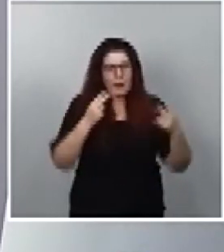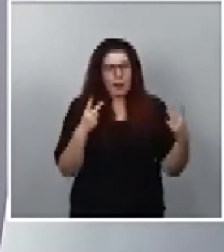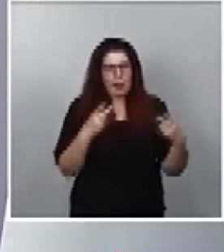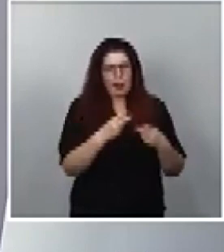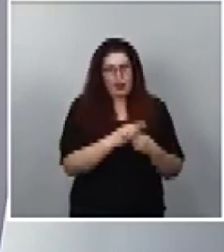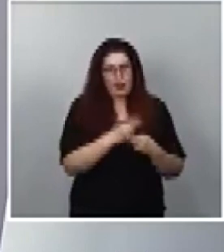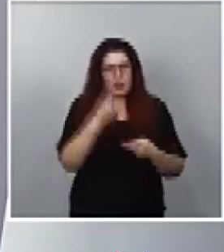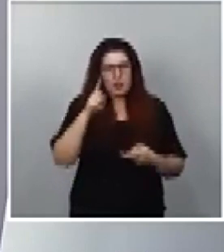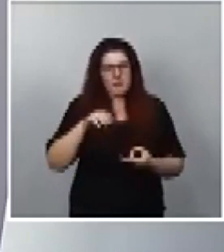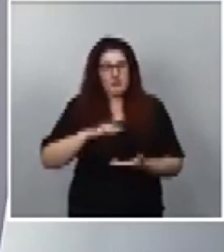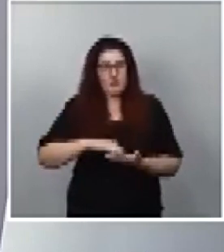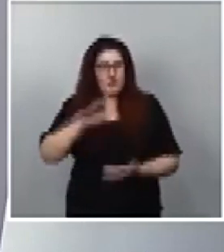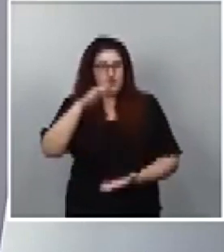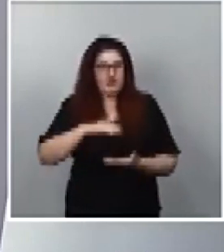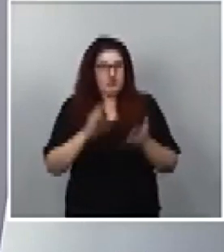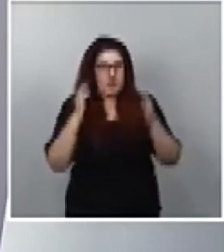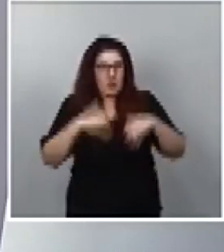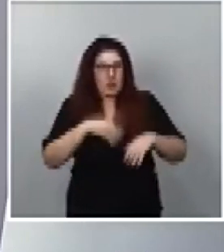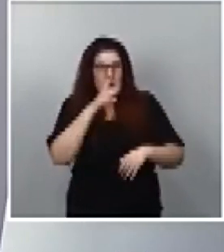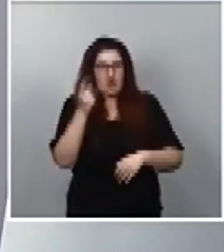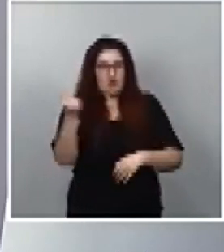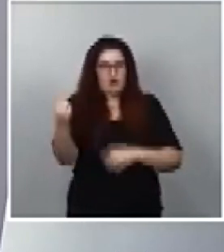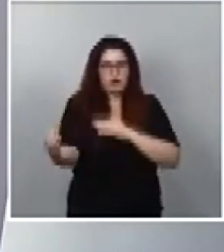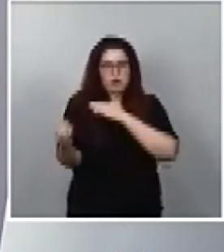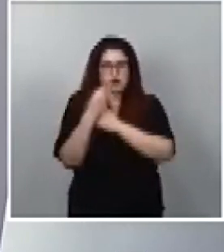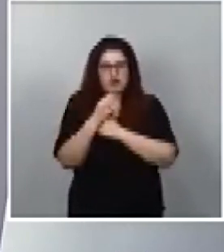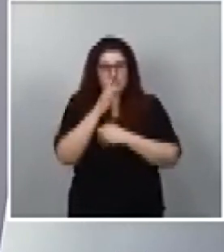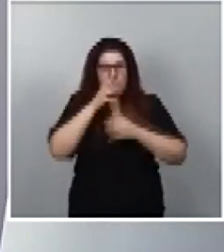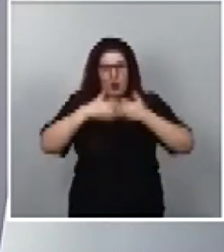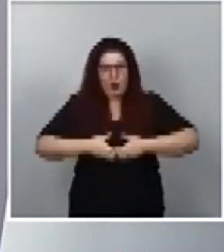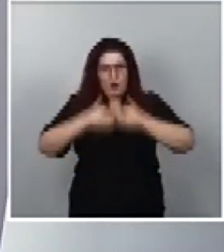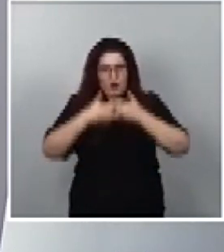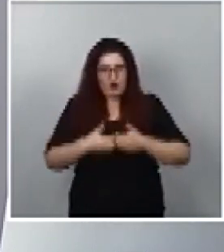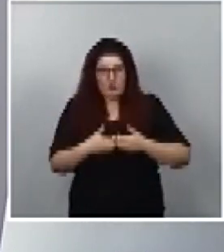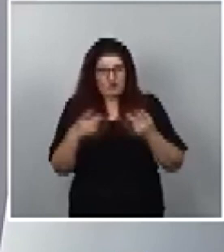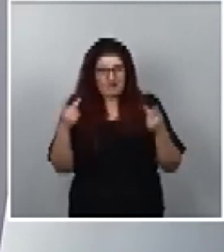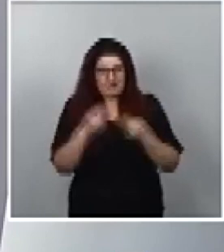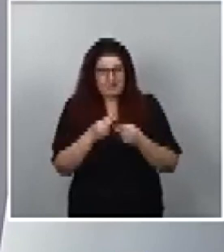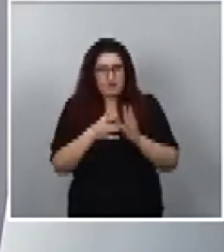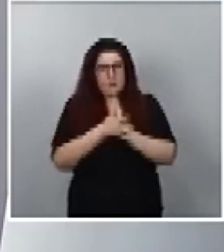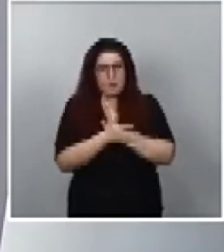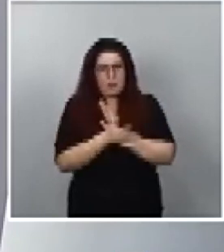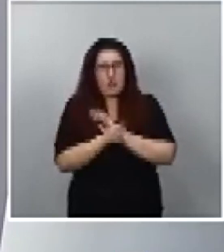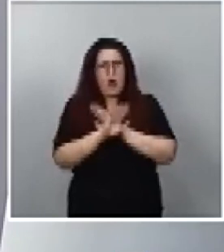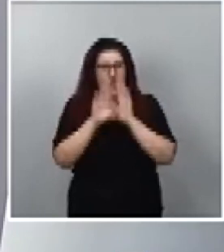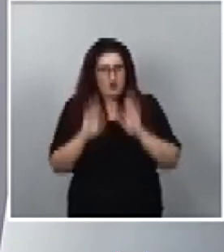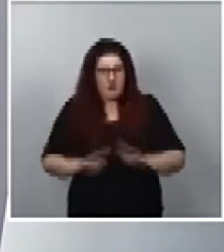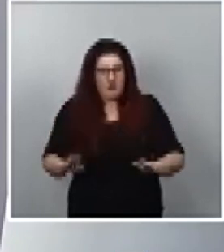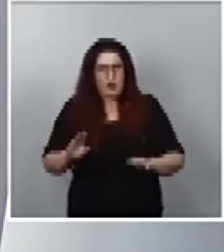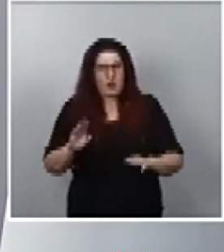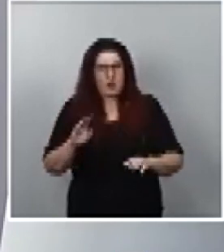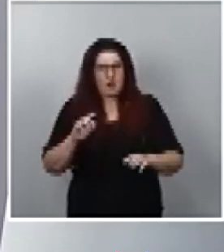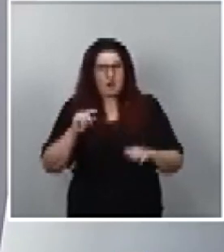incapacidad de poder inyectar inversión al tejido productivo fue una tónica que terminó profundizando